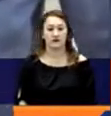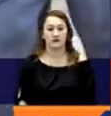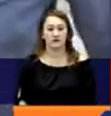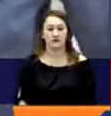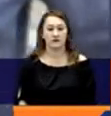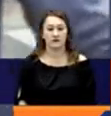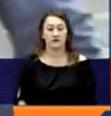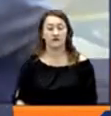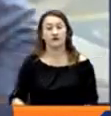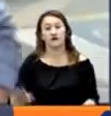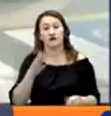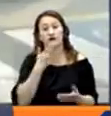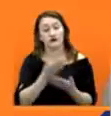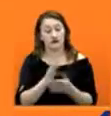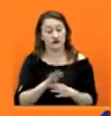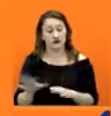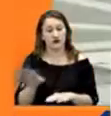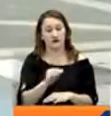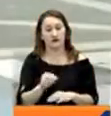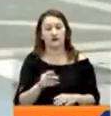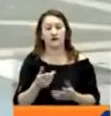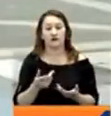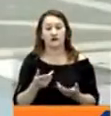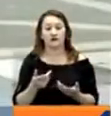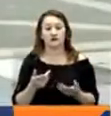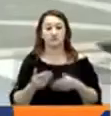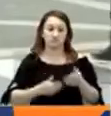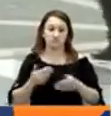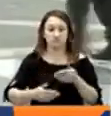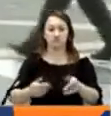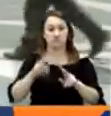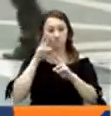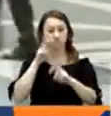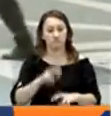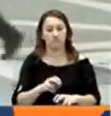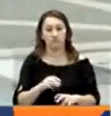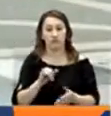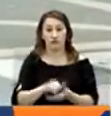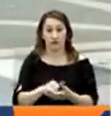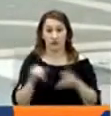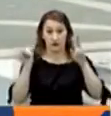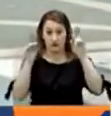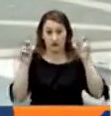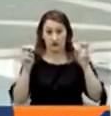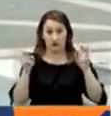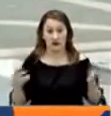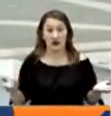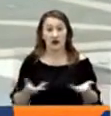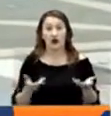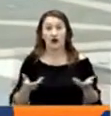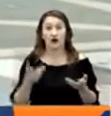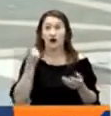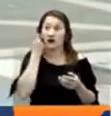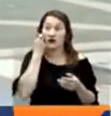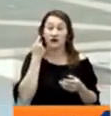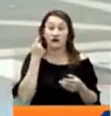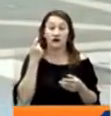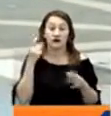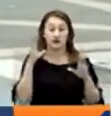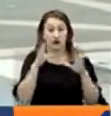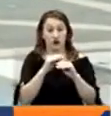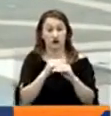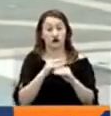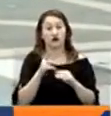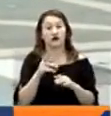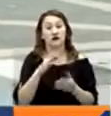José y televidente, muy buenas tardes. Pues que hay avances en ese proceso de investigación frente a este hecho que ocurrió en la noche de ayer en un punto del centro